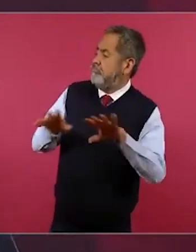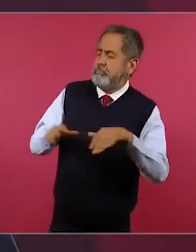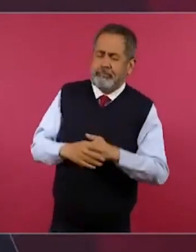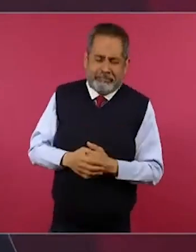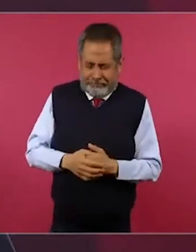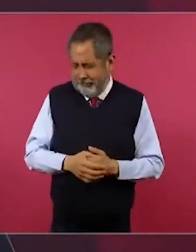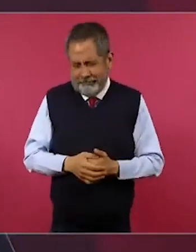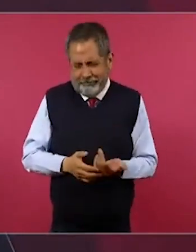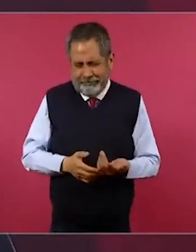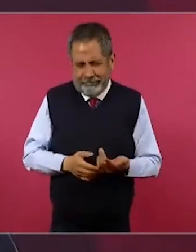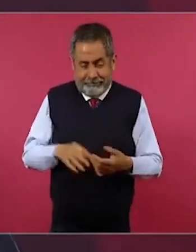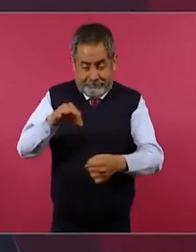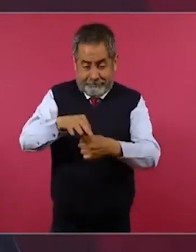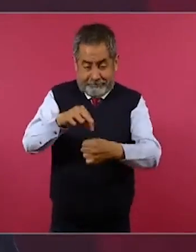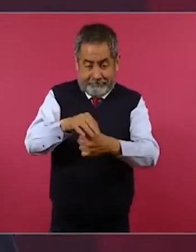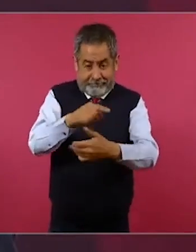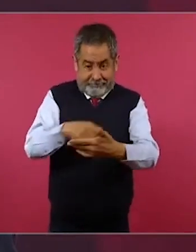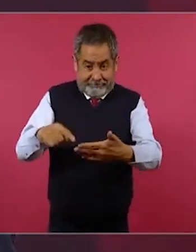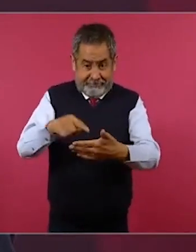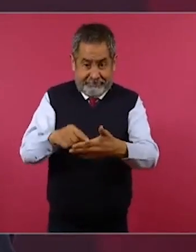15 días antes de la elección.